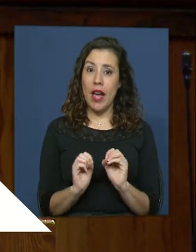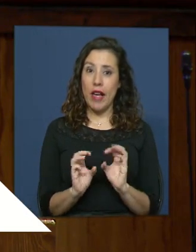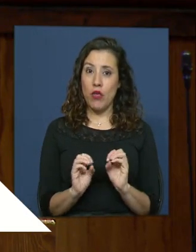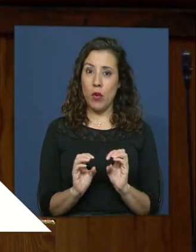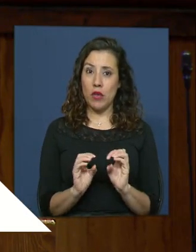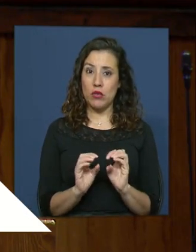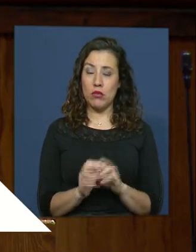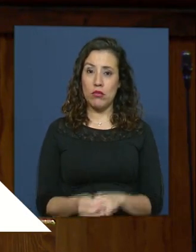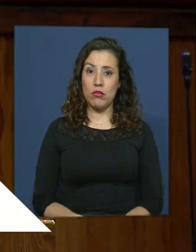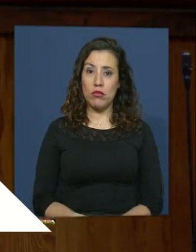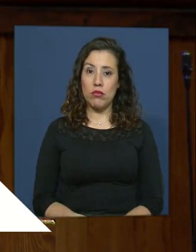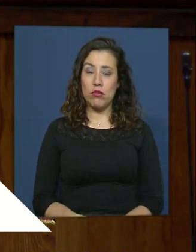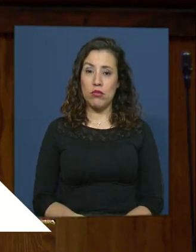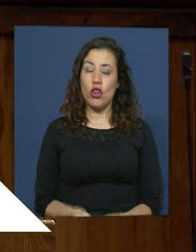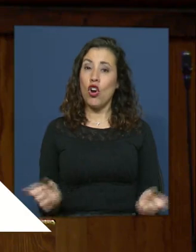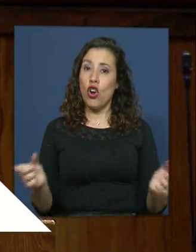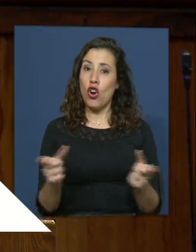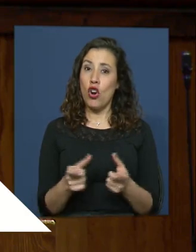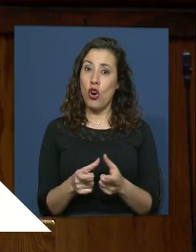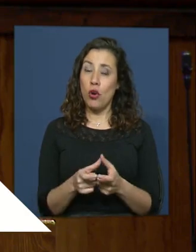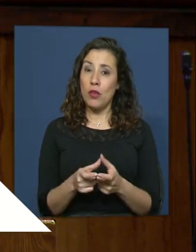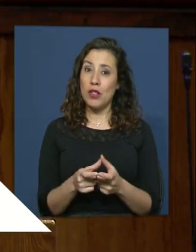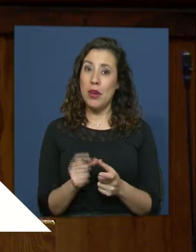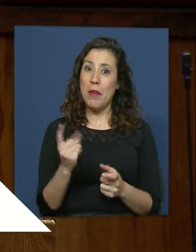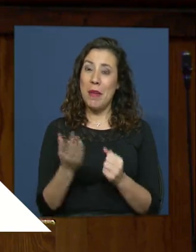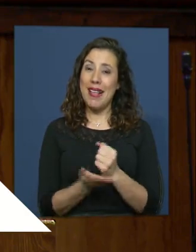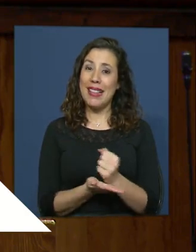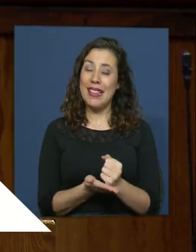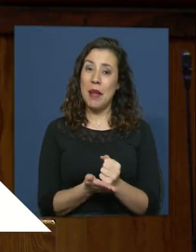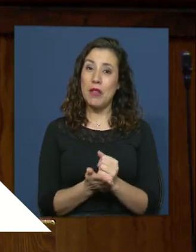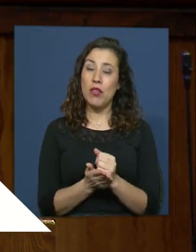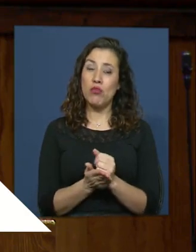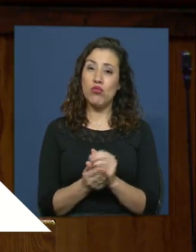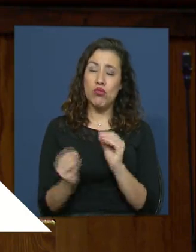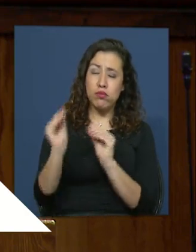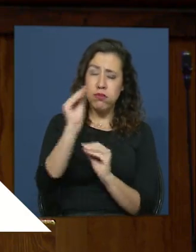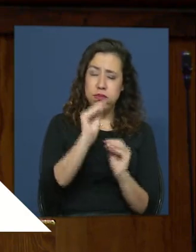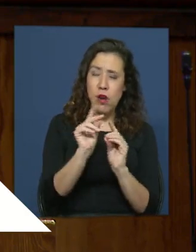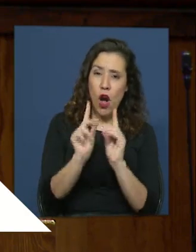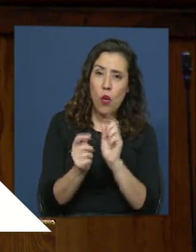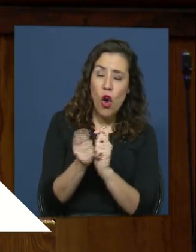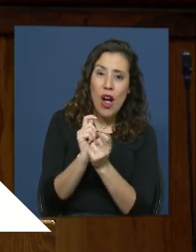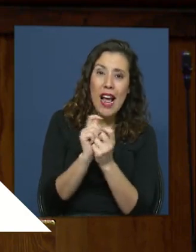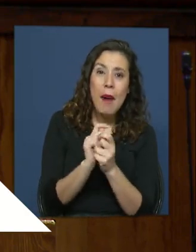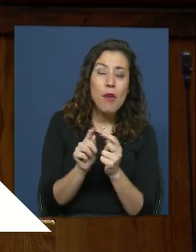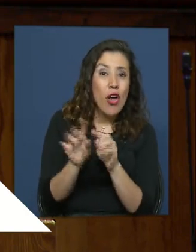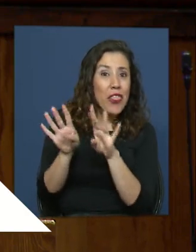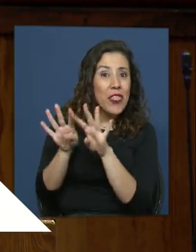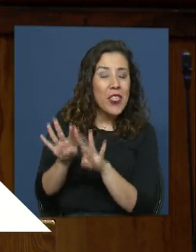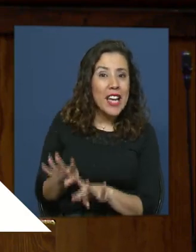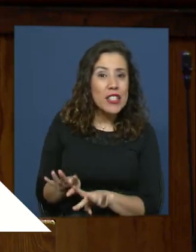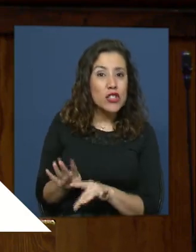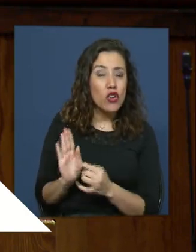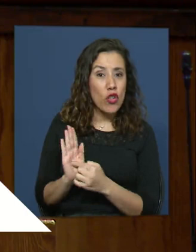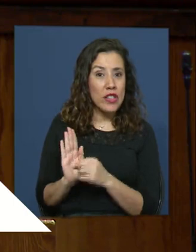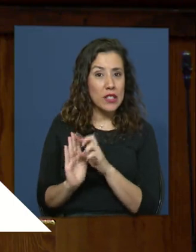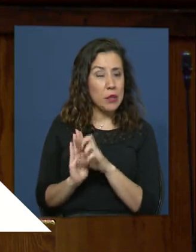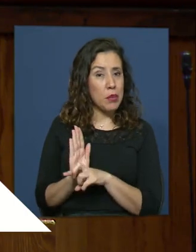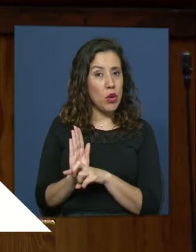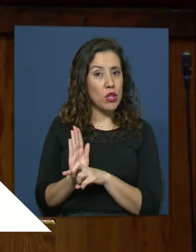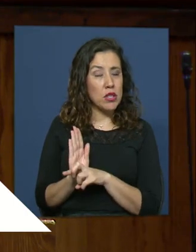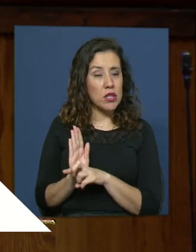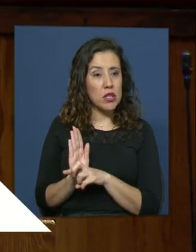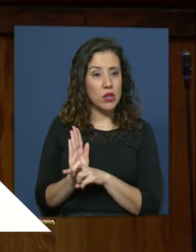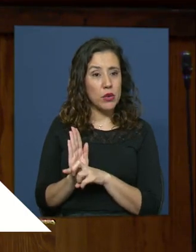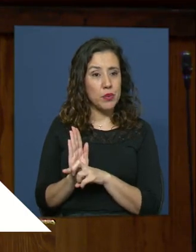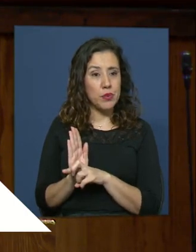Educación. La Comisión en este primer trámite introdujo algunas modificaciones al texto original del proyecto, las